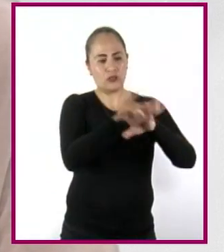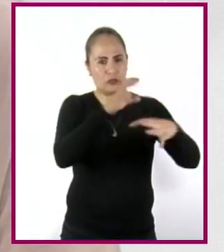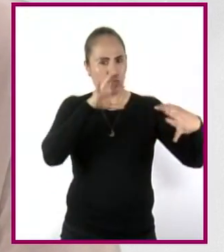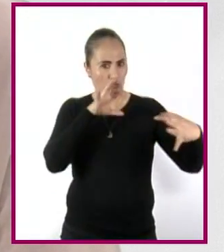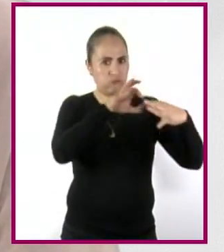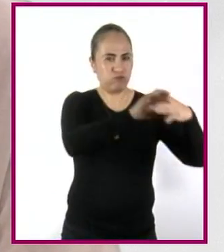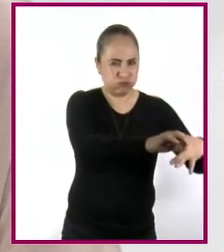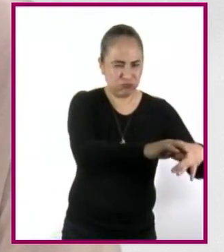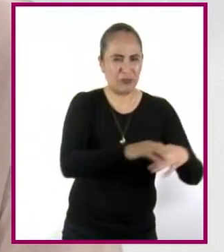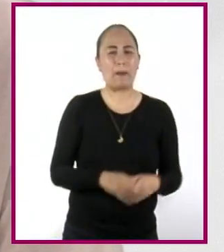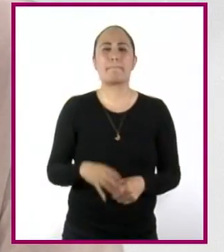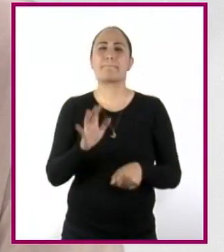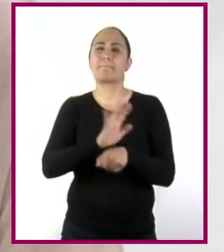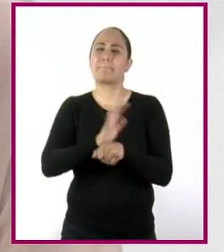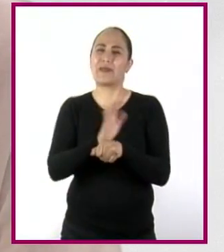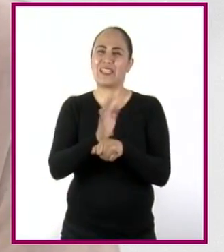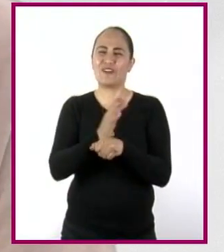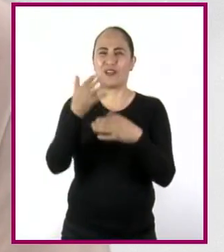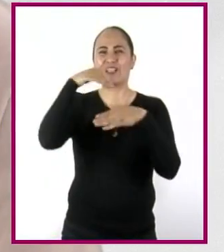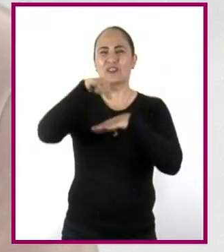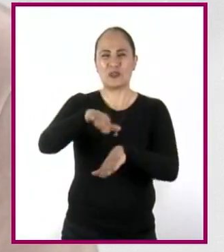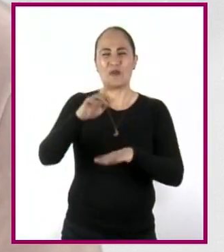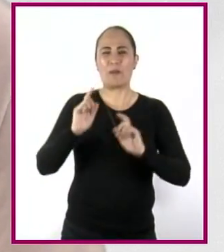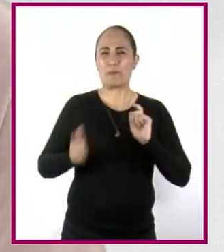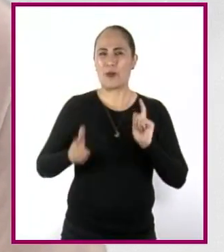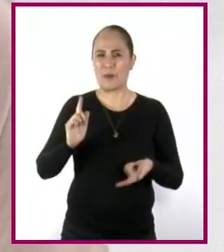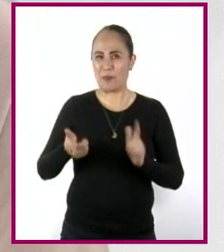inventado por John Ford, es un escaparate a lo que no